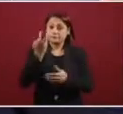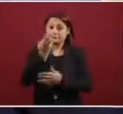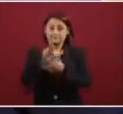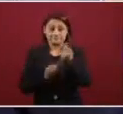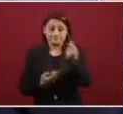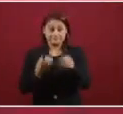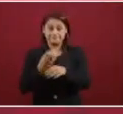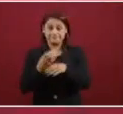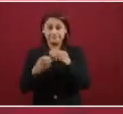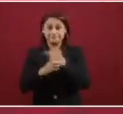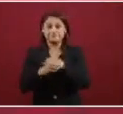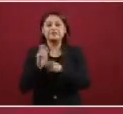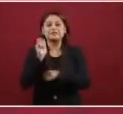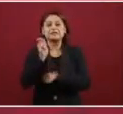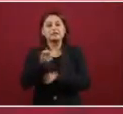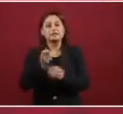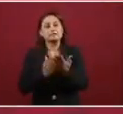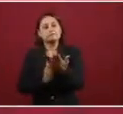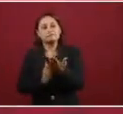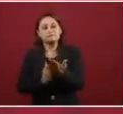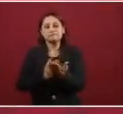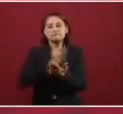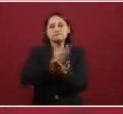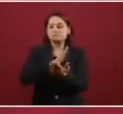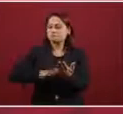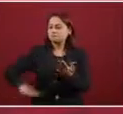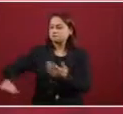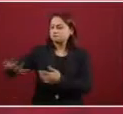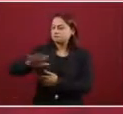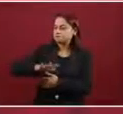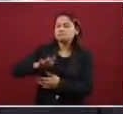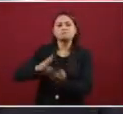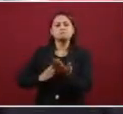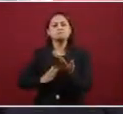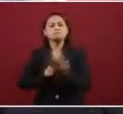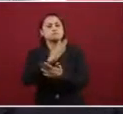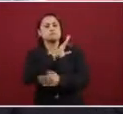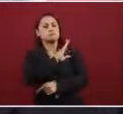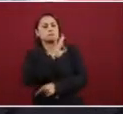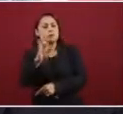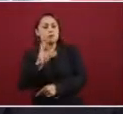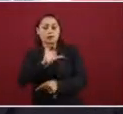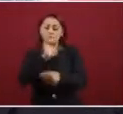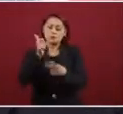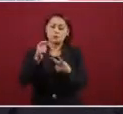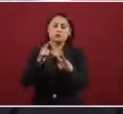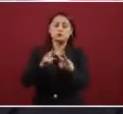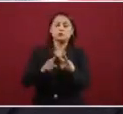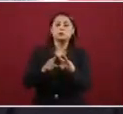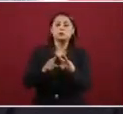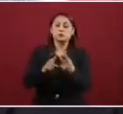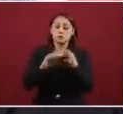el acceso a todos y la calidad de la enseñanza.